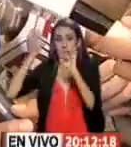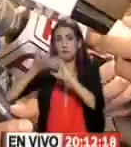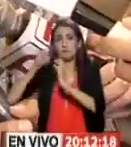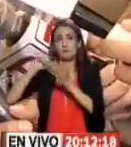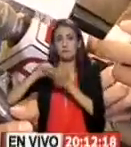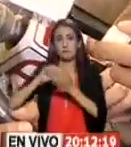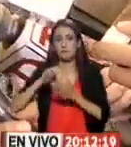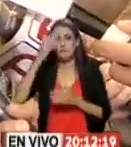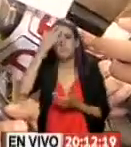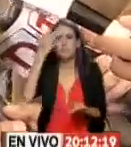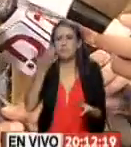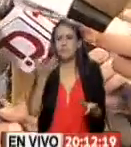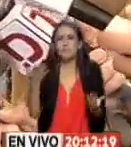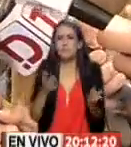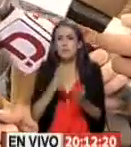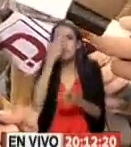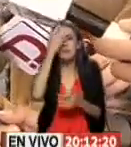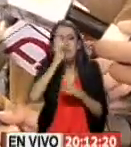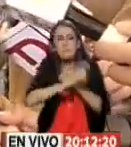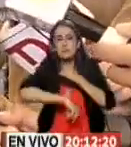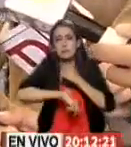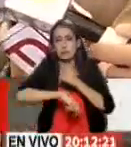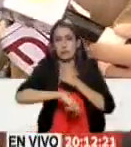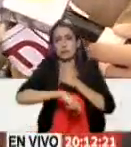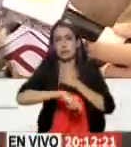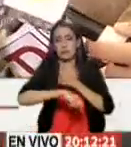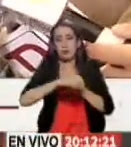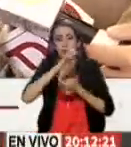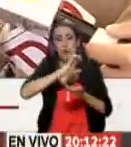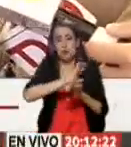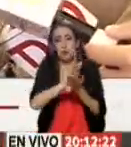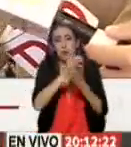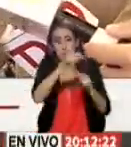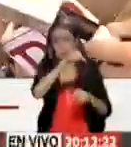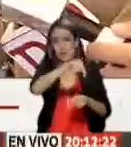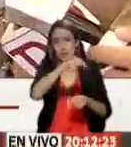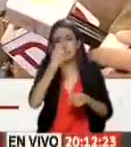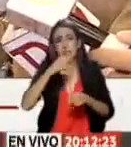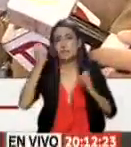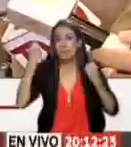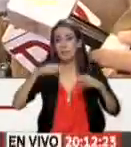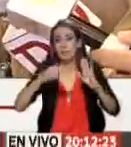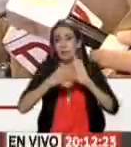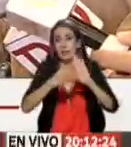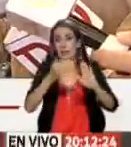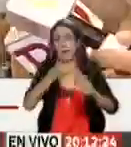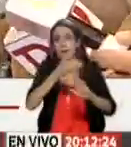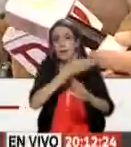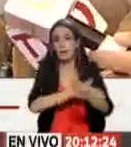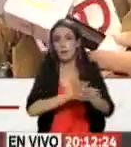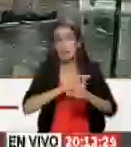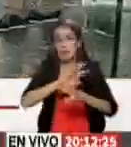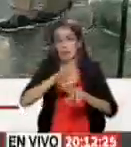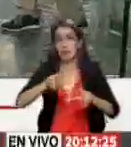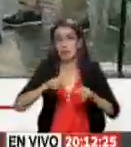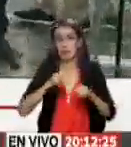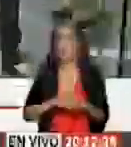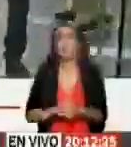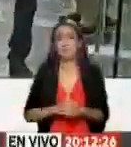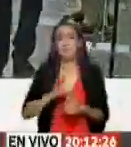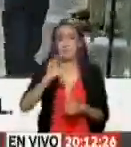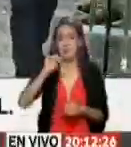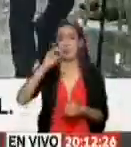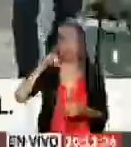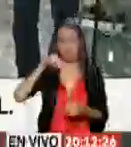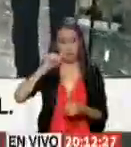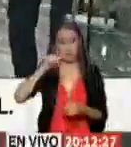está detrás de ese pacto para salvar a una asambleísta donde, a quien el pueblo ecuatoriano ya ha evidenciado que incurrió en actos de corrupción? Amapola Naranjo